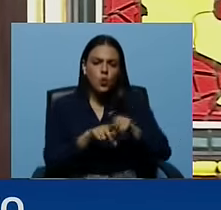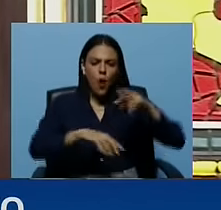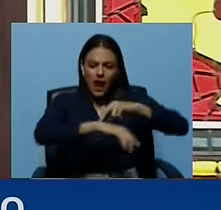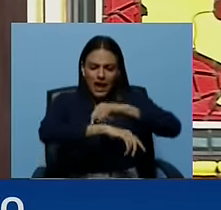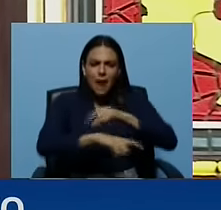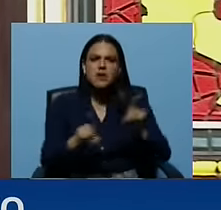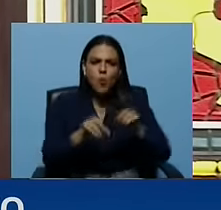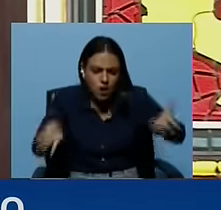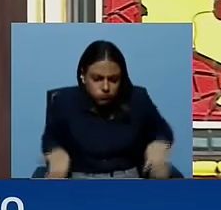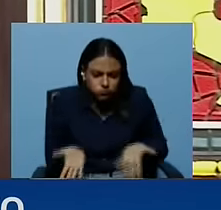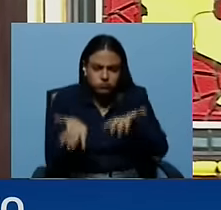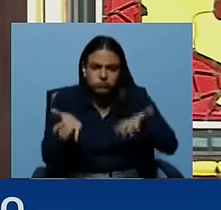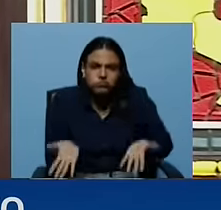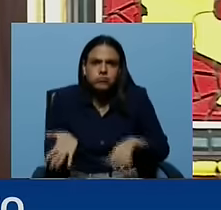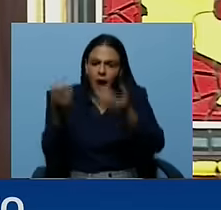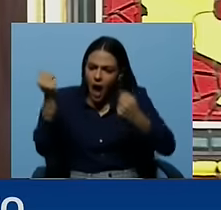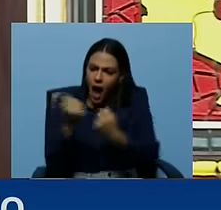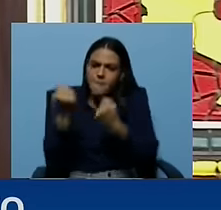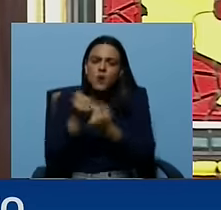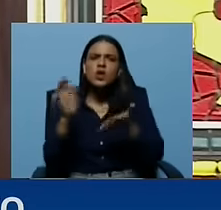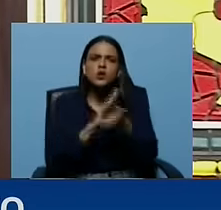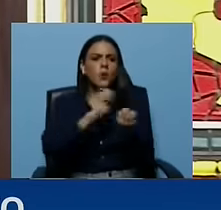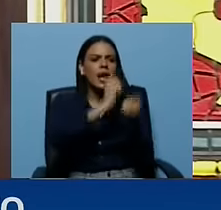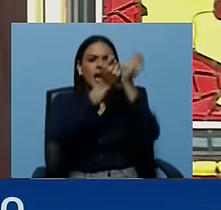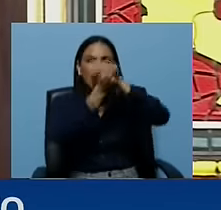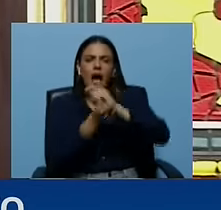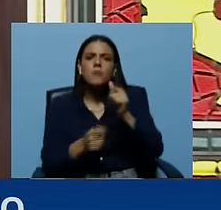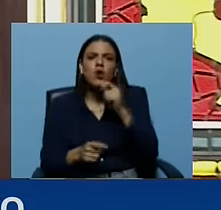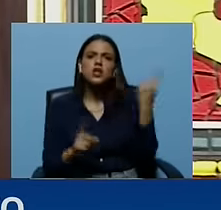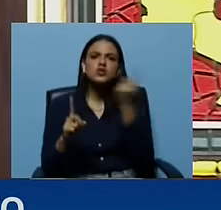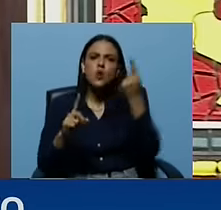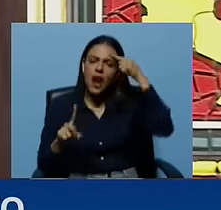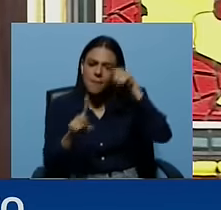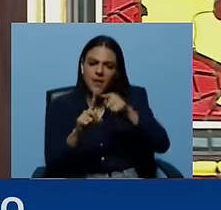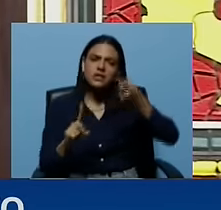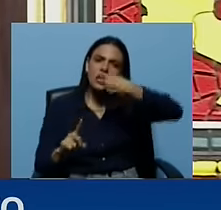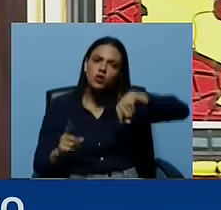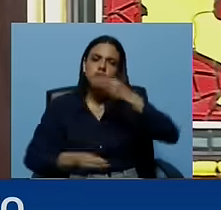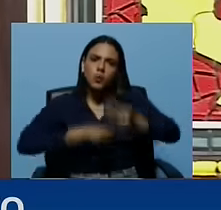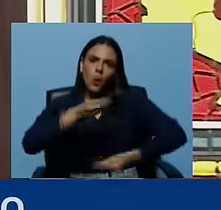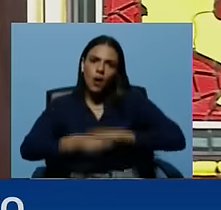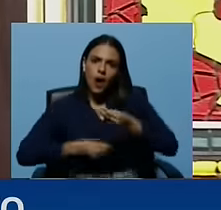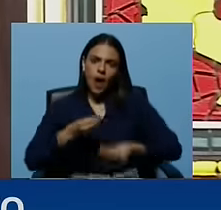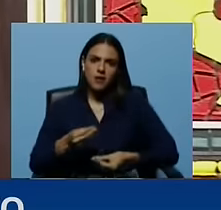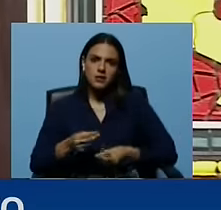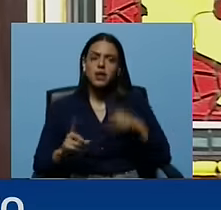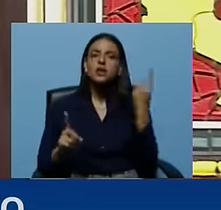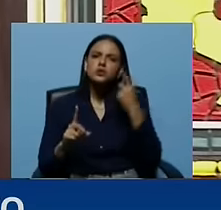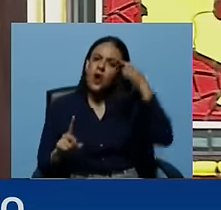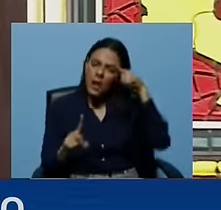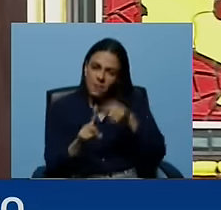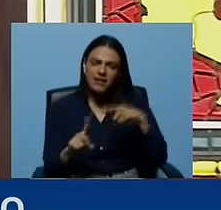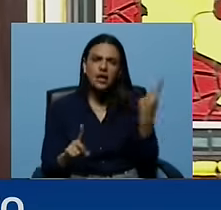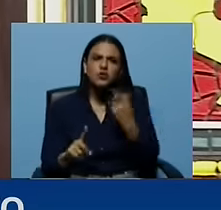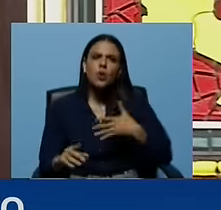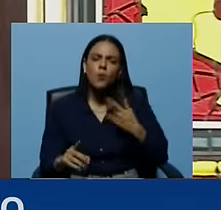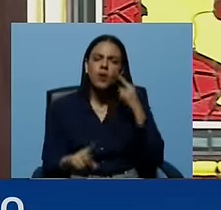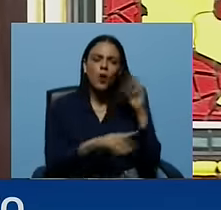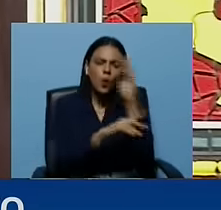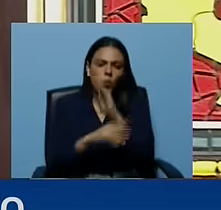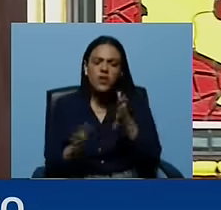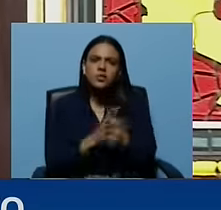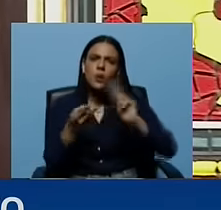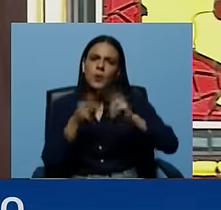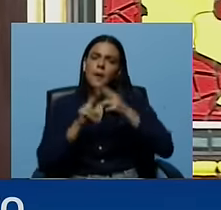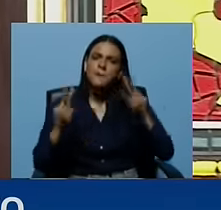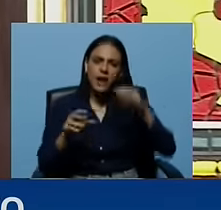empujar los cambios y transformaciones que solo nosotros podemos hacer. Solo nosotros podemos garantizar la paz de este